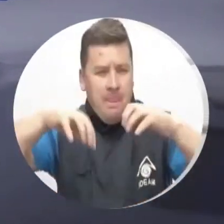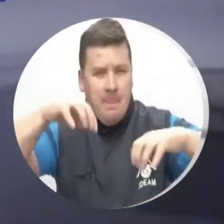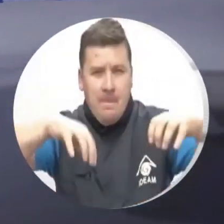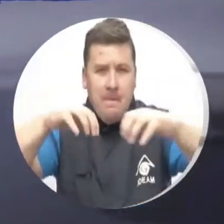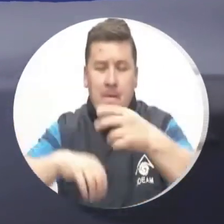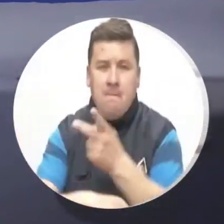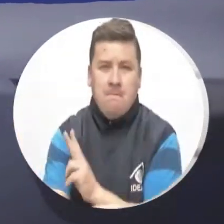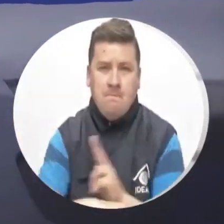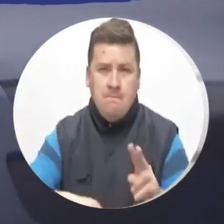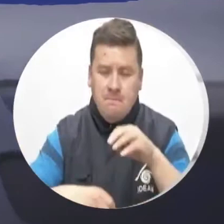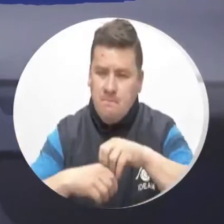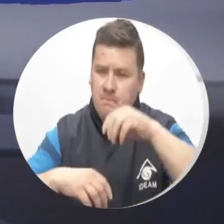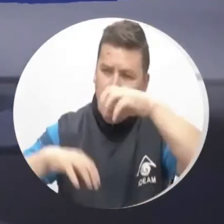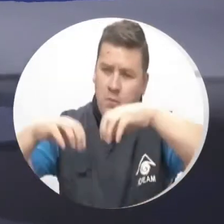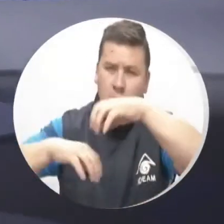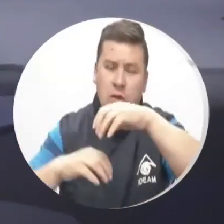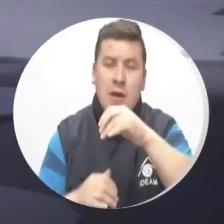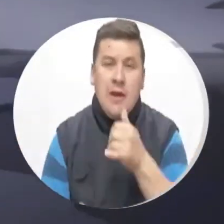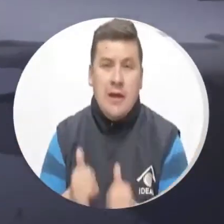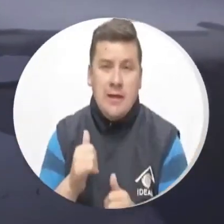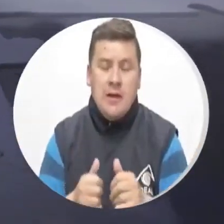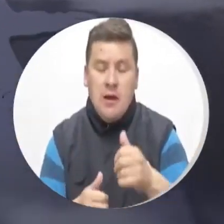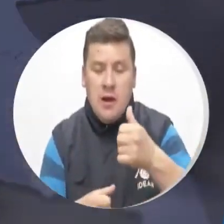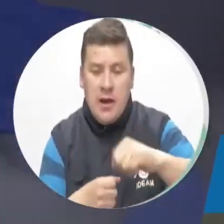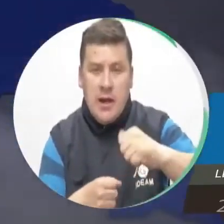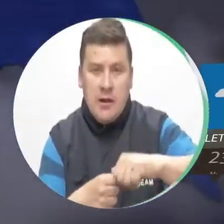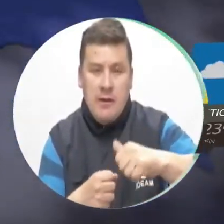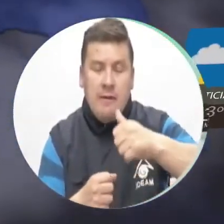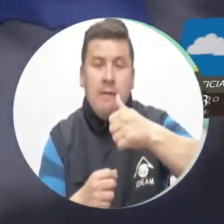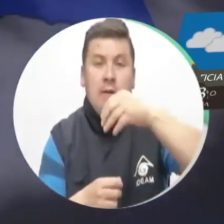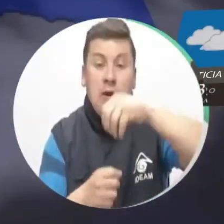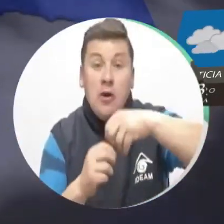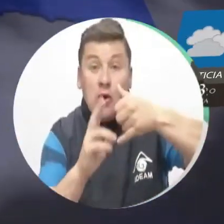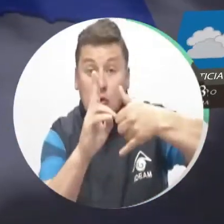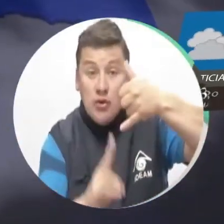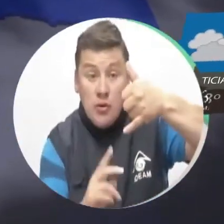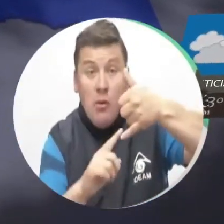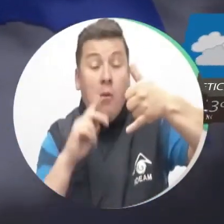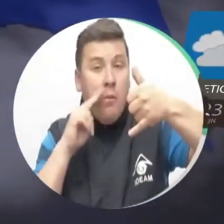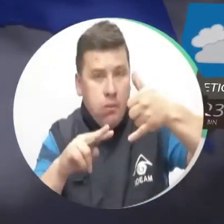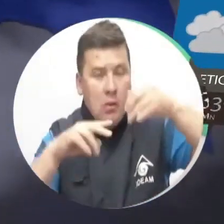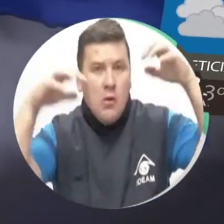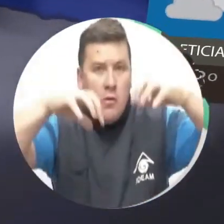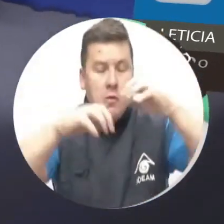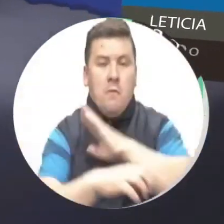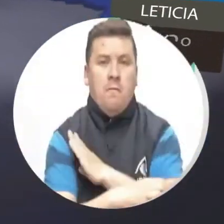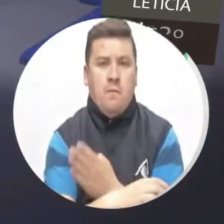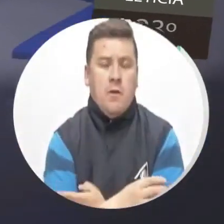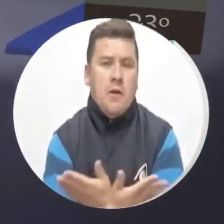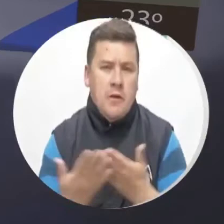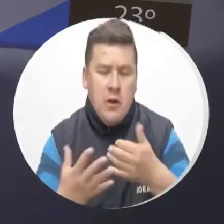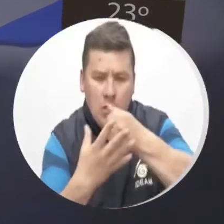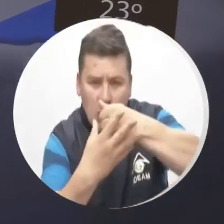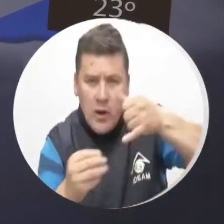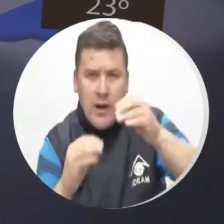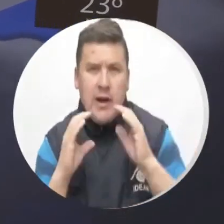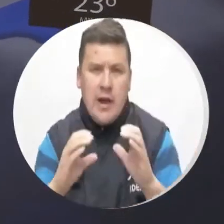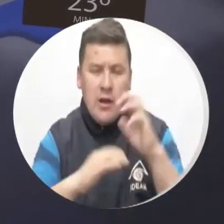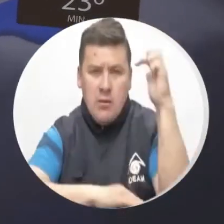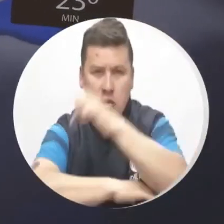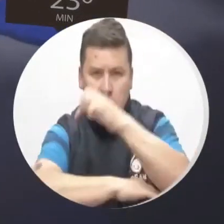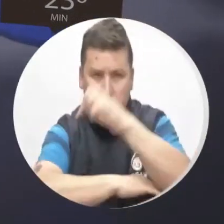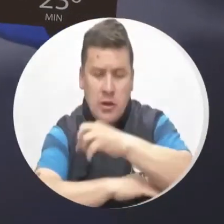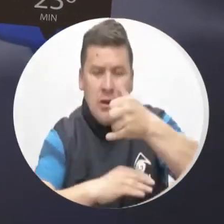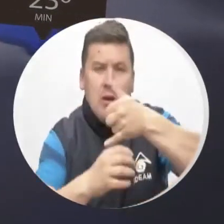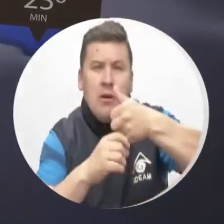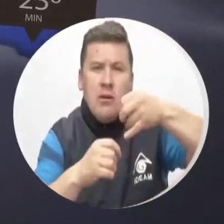Meta, donde posiblemente caerán lluvias ligeras. Desde el sur del país se presentarán lluvias sectorizadas en Vaupés, Amazonas, oriente del